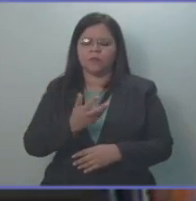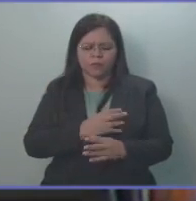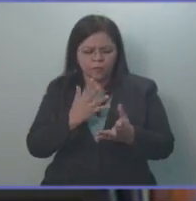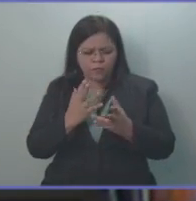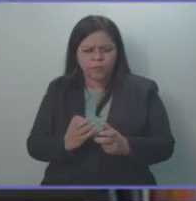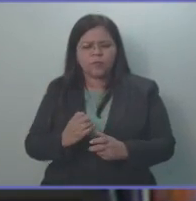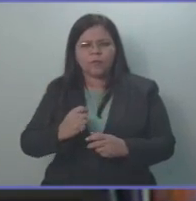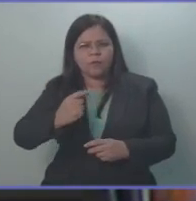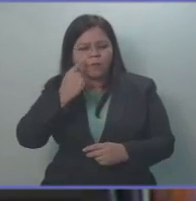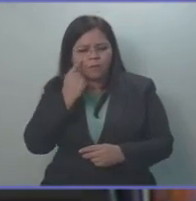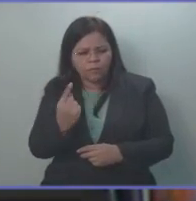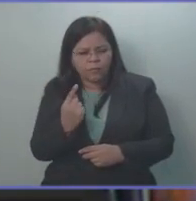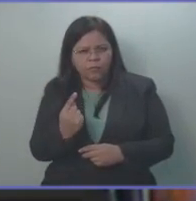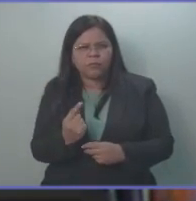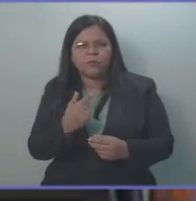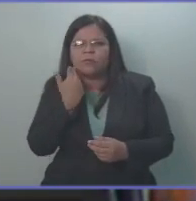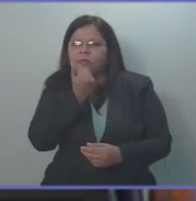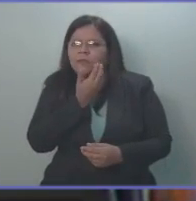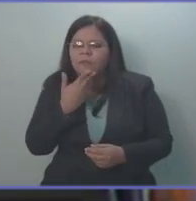la isla Perico y Periquito.